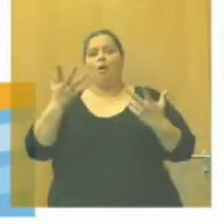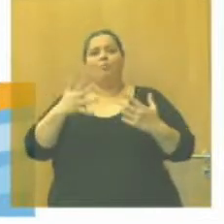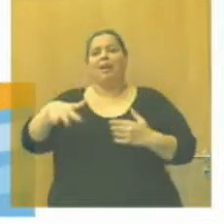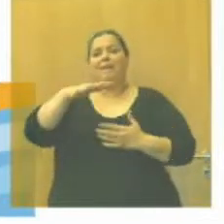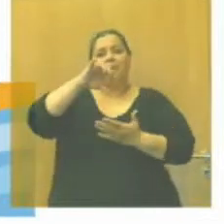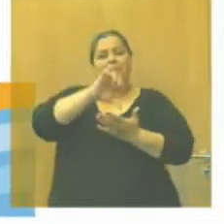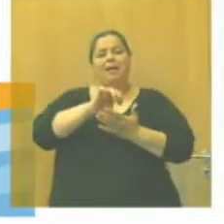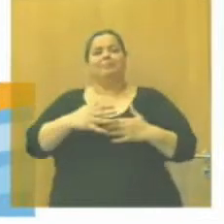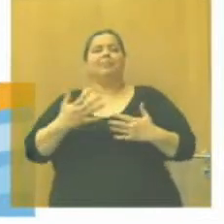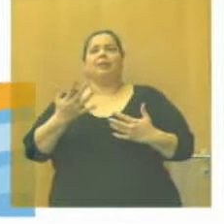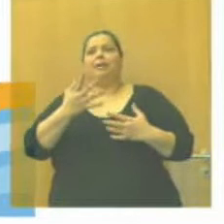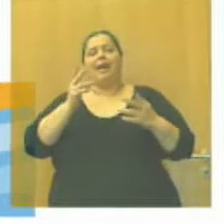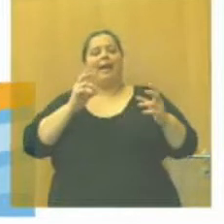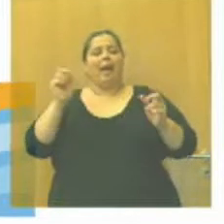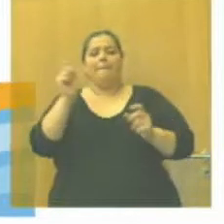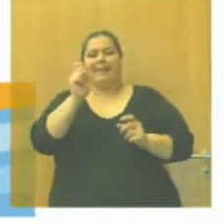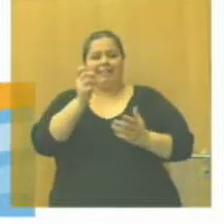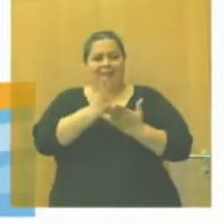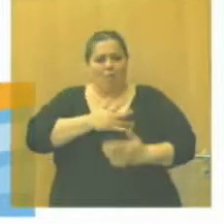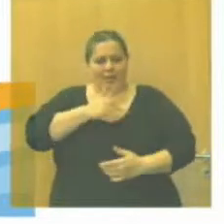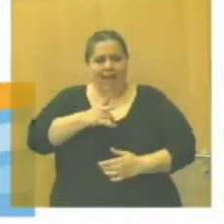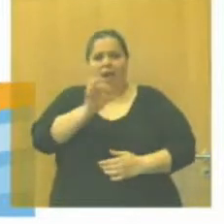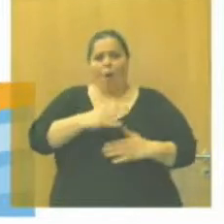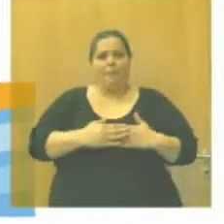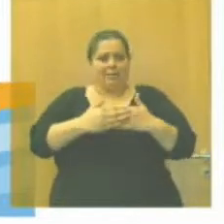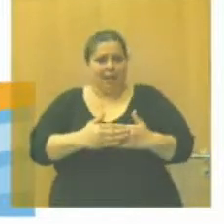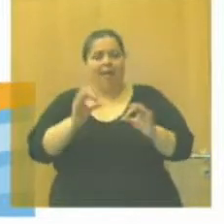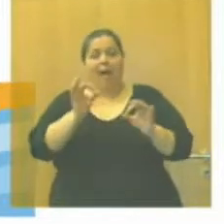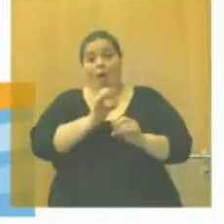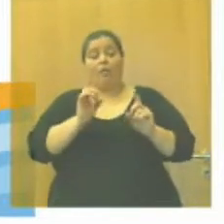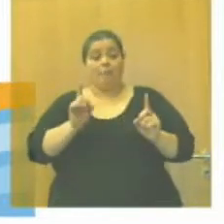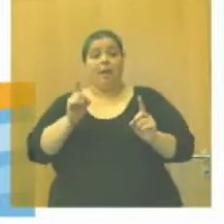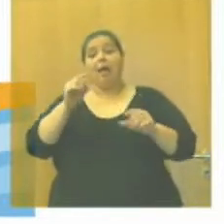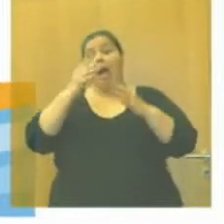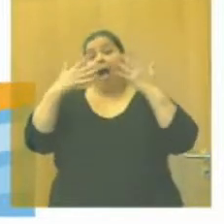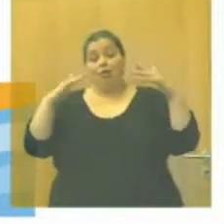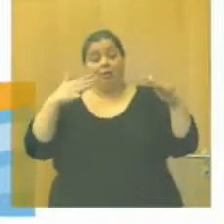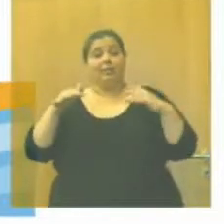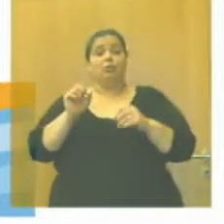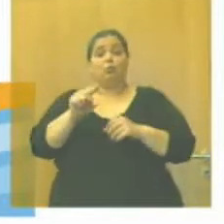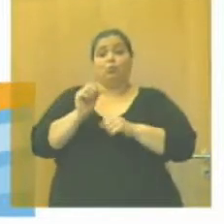adolescentes embarazadas y adolescentes cuidadores y cuidadoras.